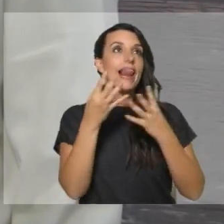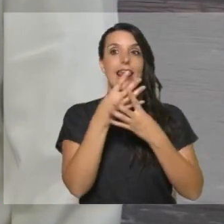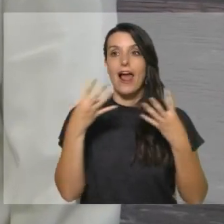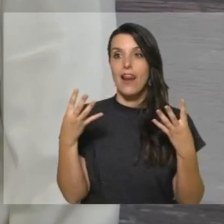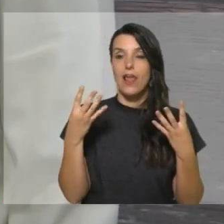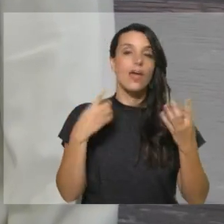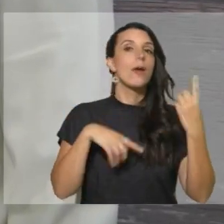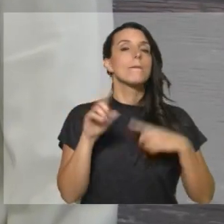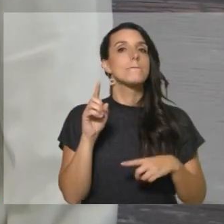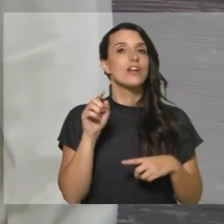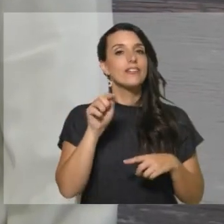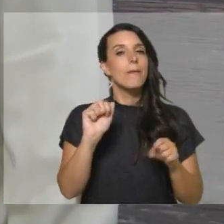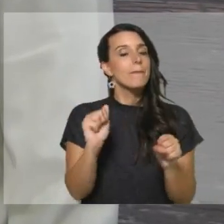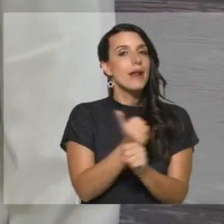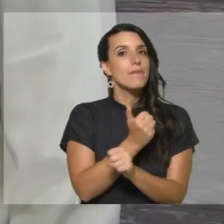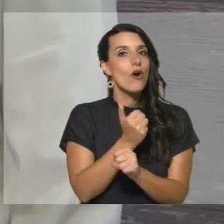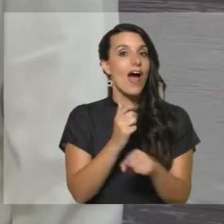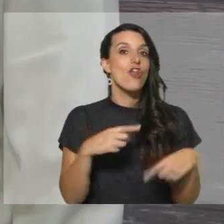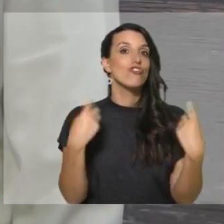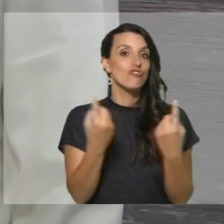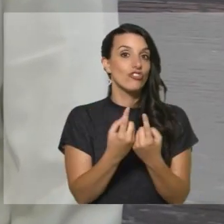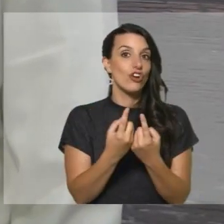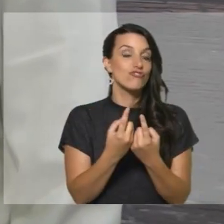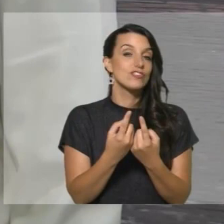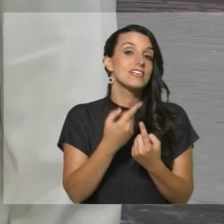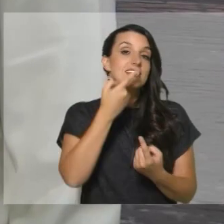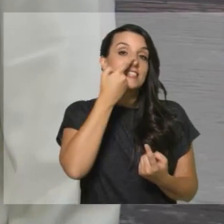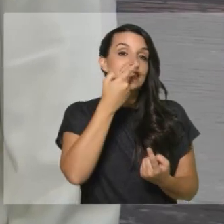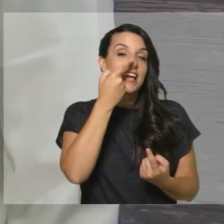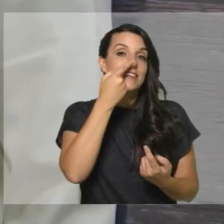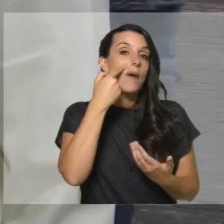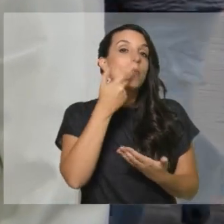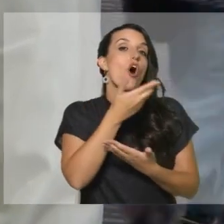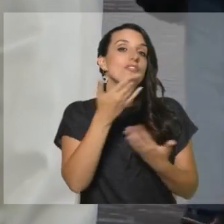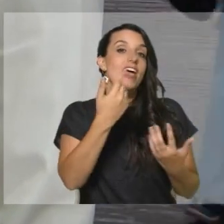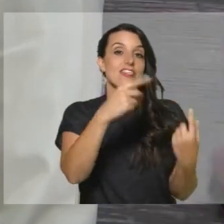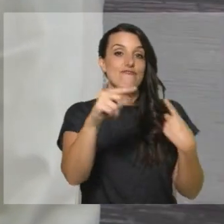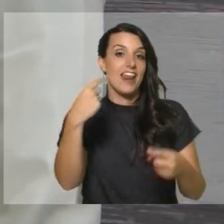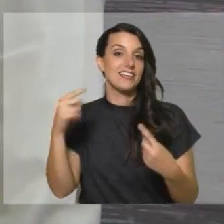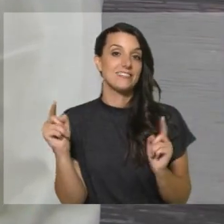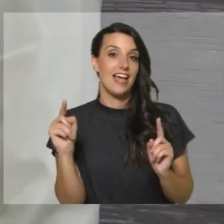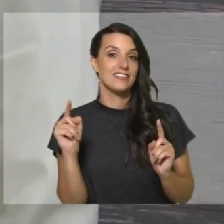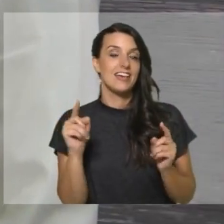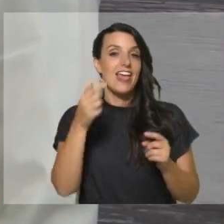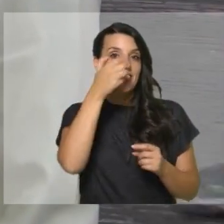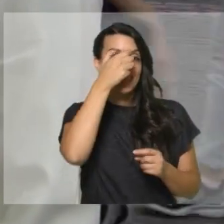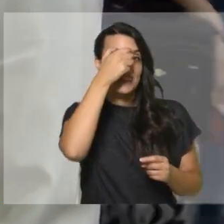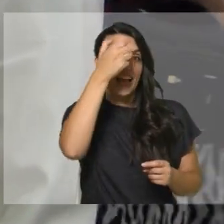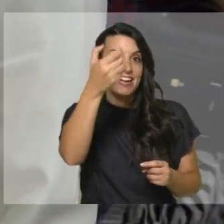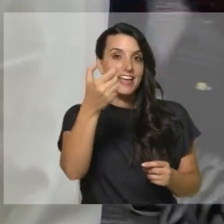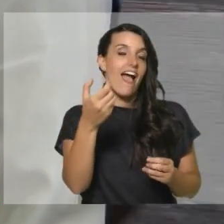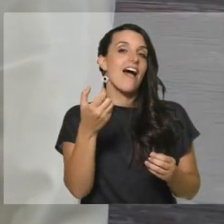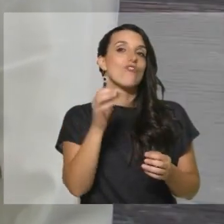pero este premio a nosotros lo que nos interesa justamente es mostrar la diversidad, ¿no? Diversidad de técnicas, diversidad,